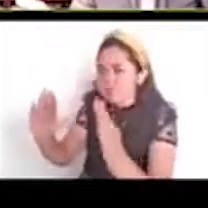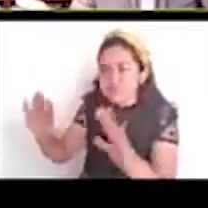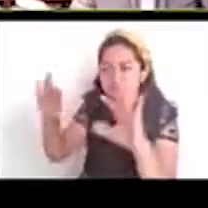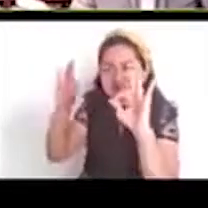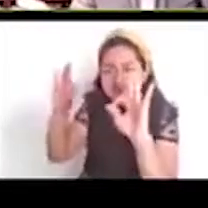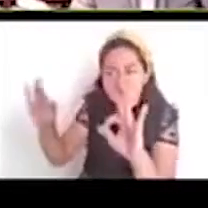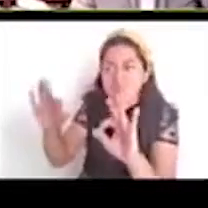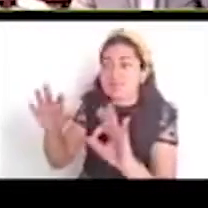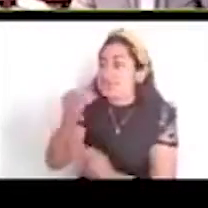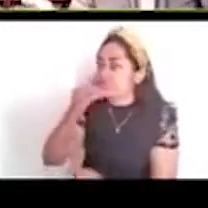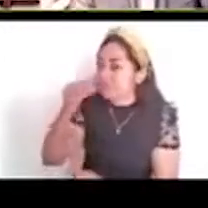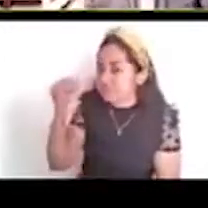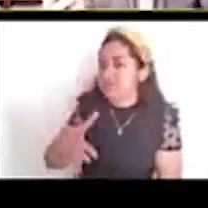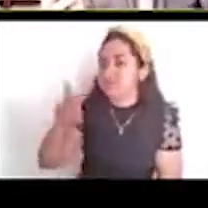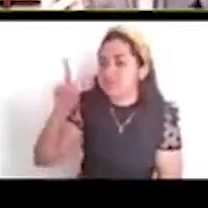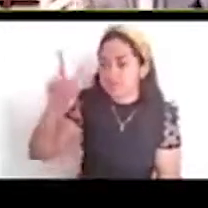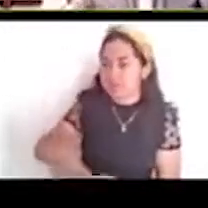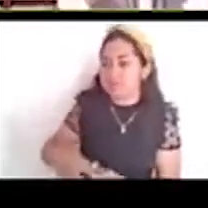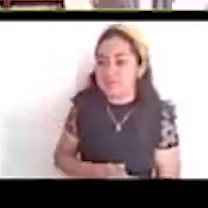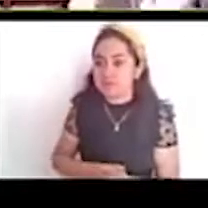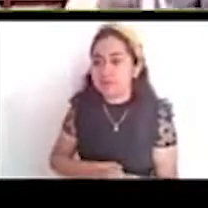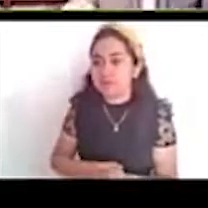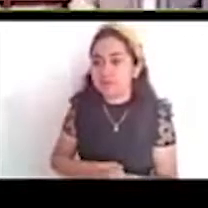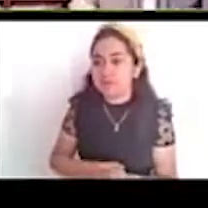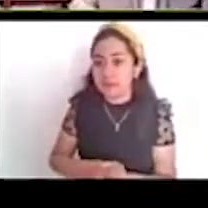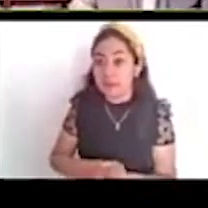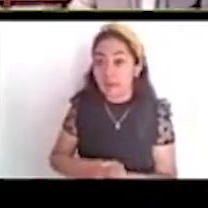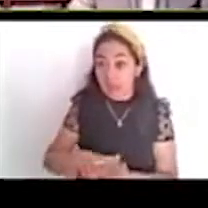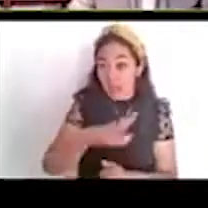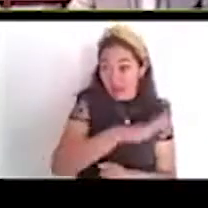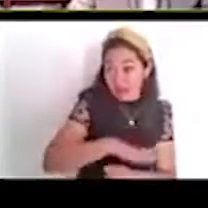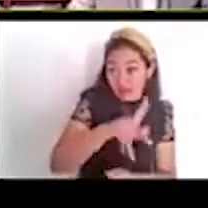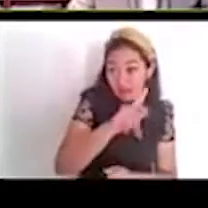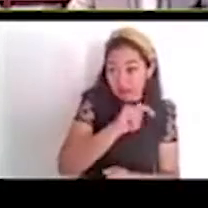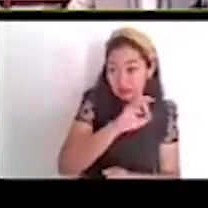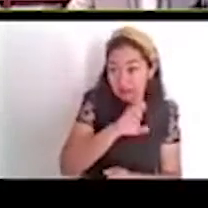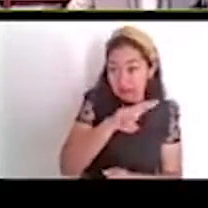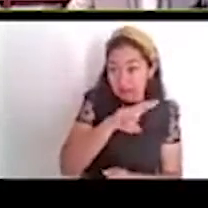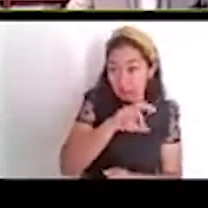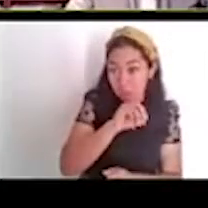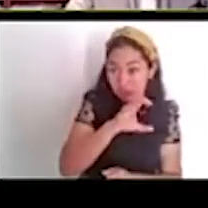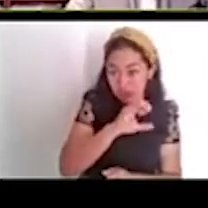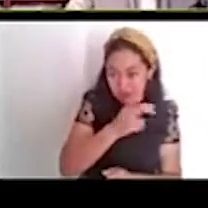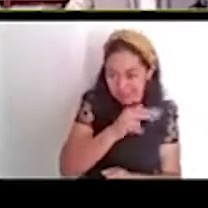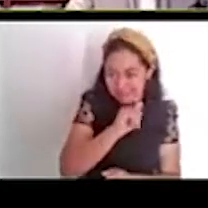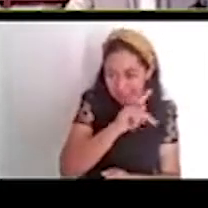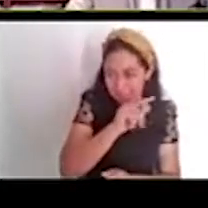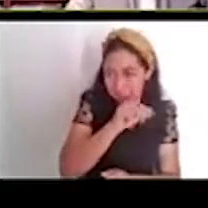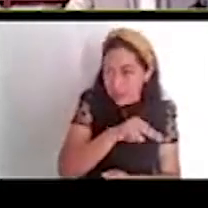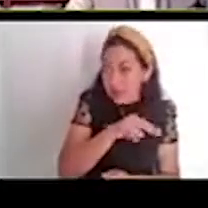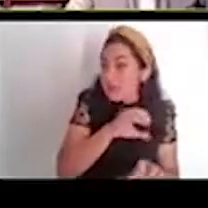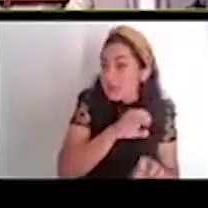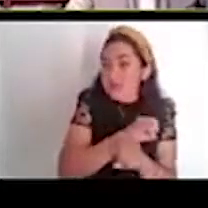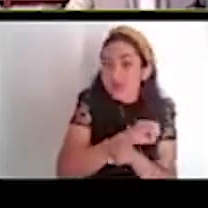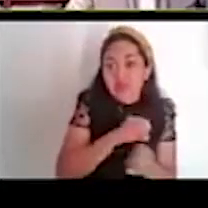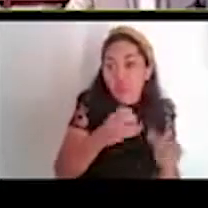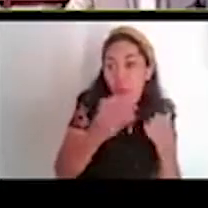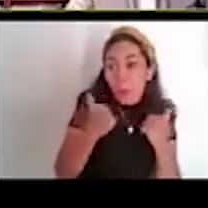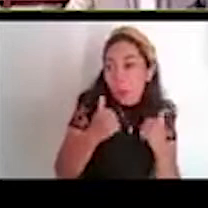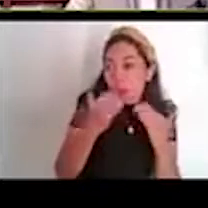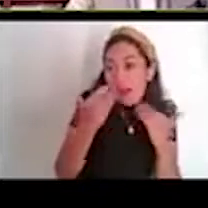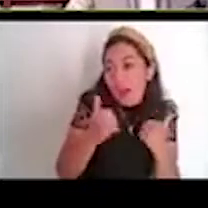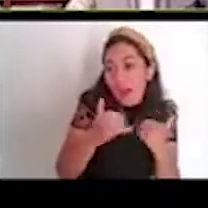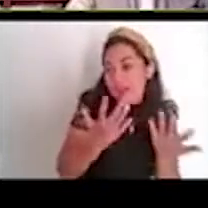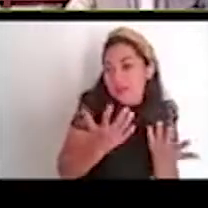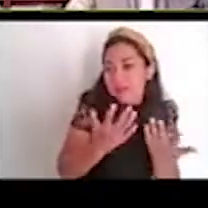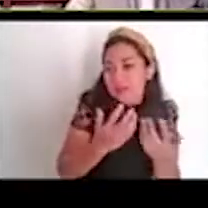avasallante. Tenochtitlan no tiene esto. Tenochtitlan, como los buenos pueblos del posclásico y como